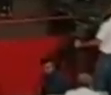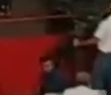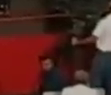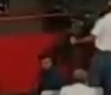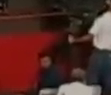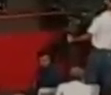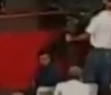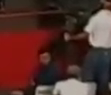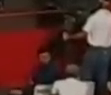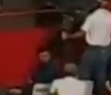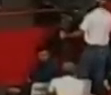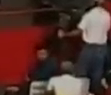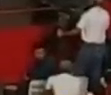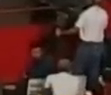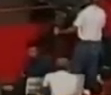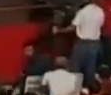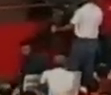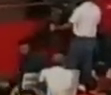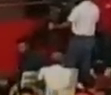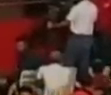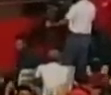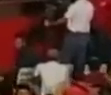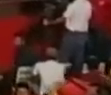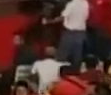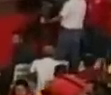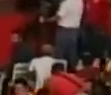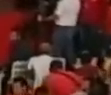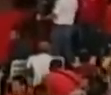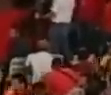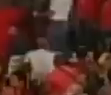Bachaquero violento, bachaquero preso.